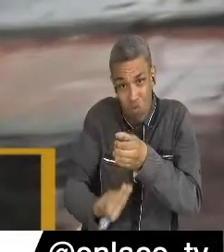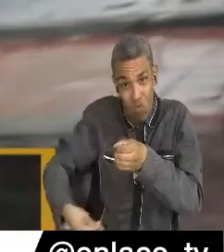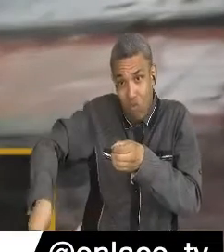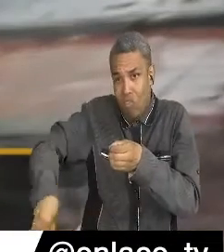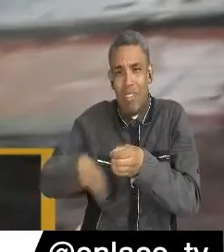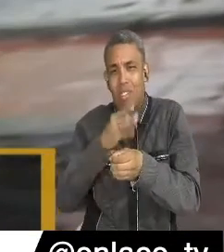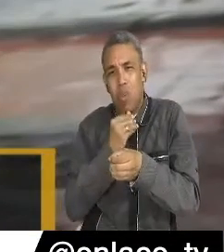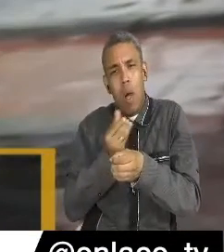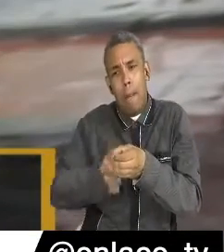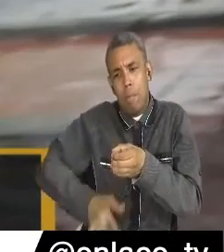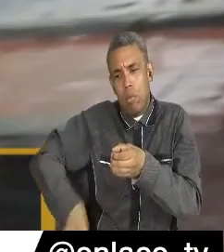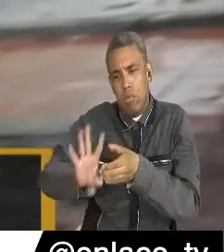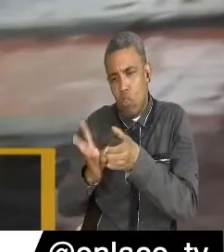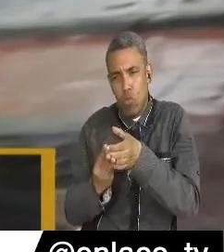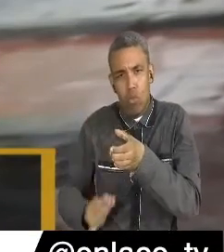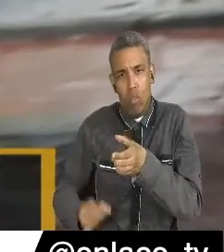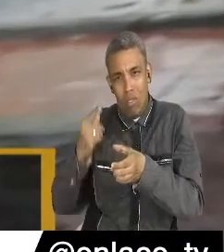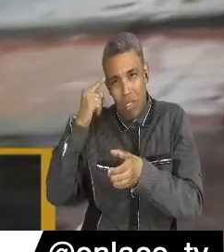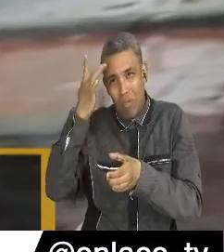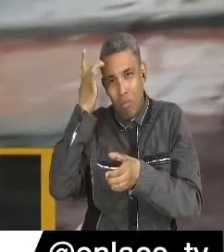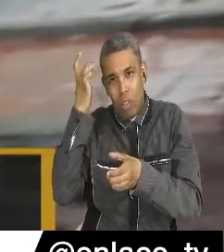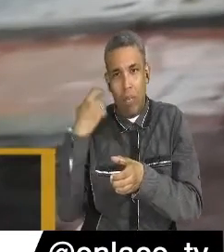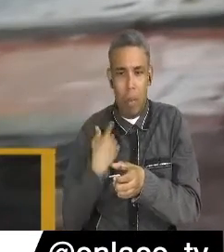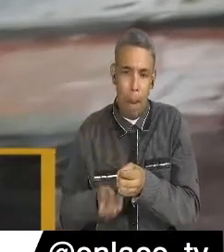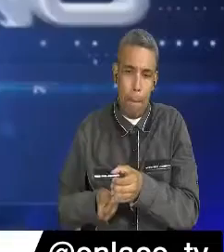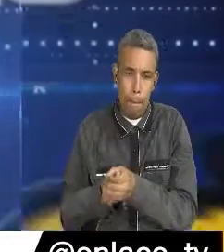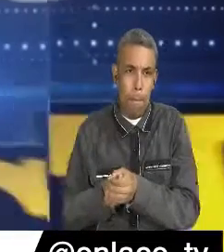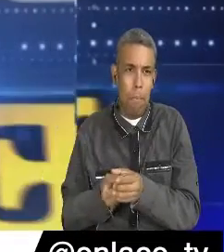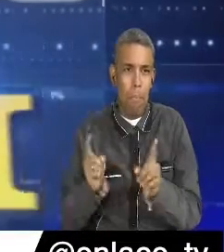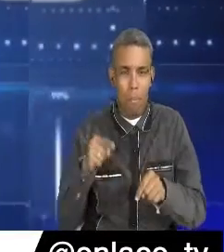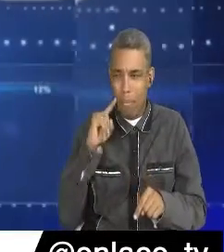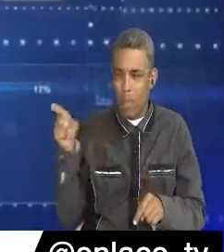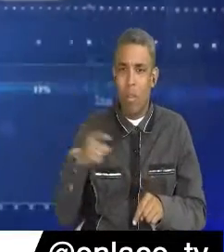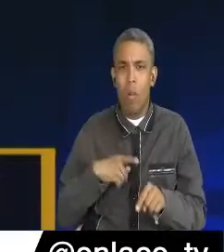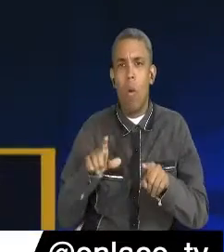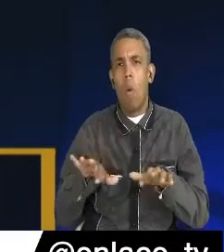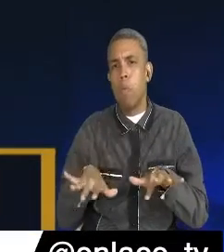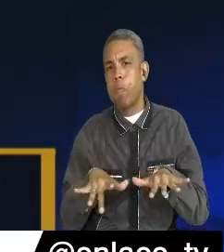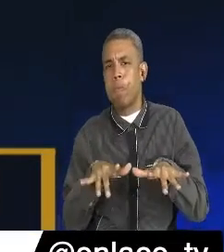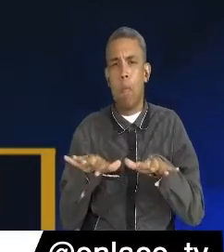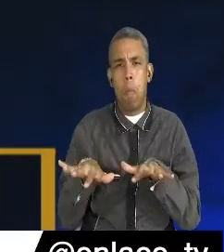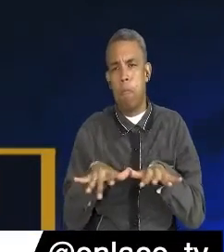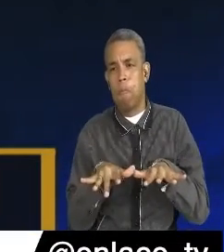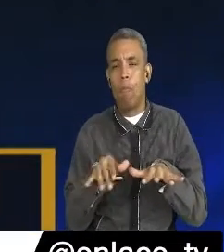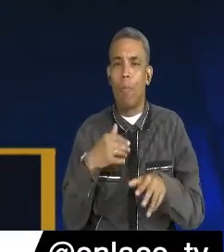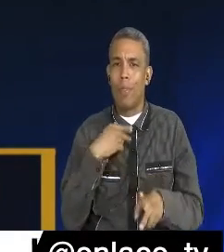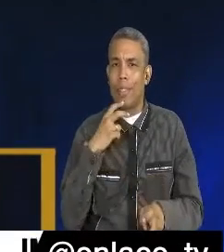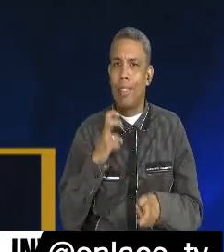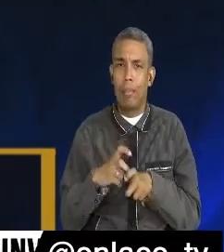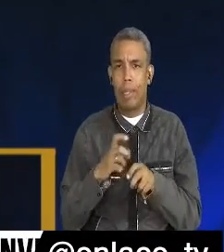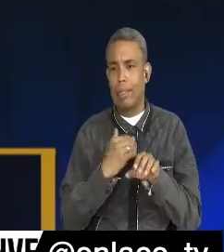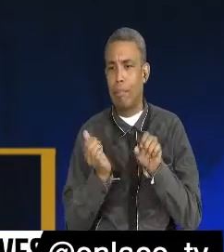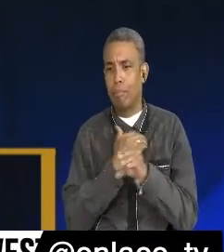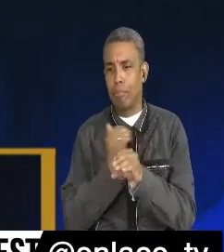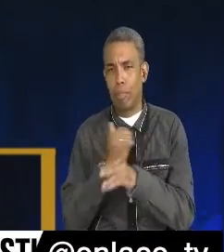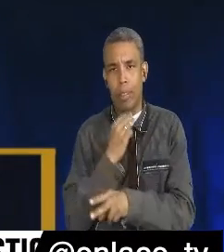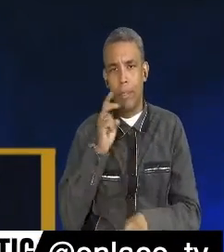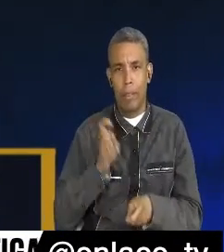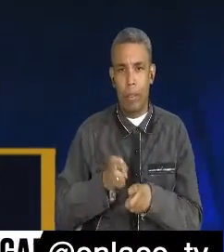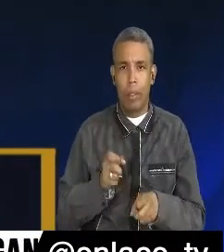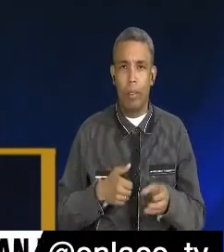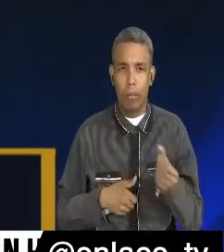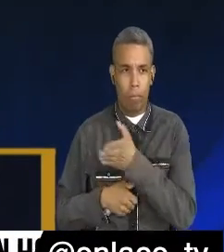como se ve en esta otra fotografía, impide en el sector la libre movilidad. Ahora nos trasladamos a la carrera 34E con